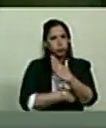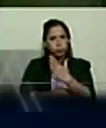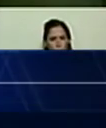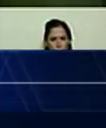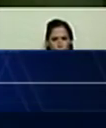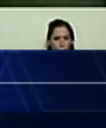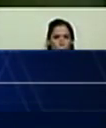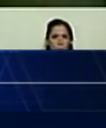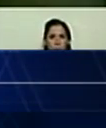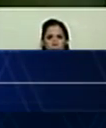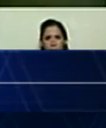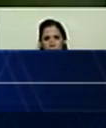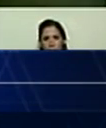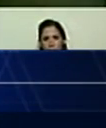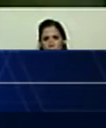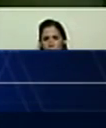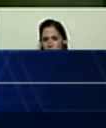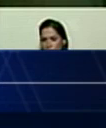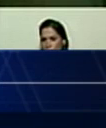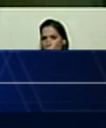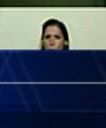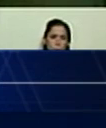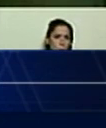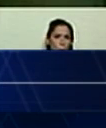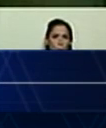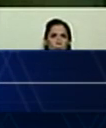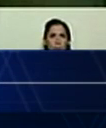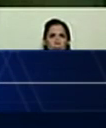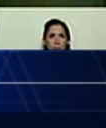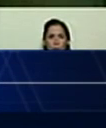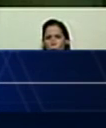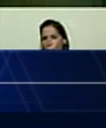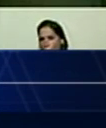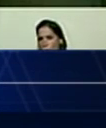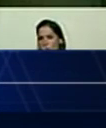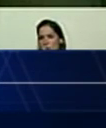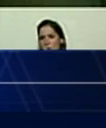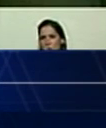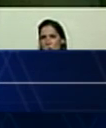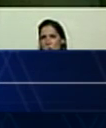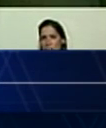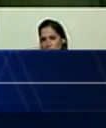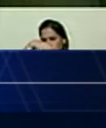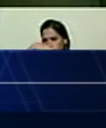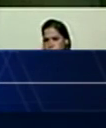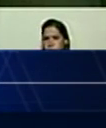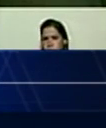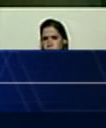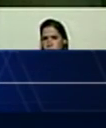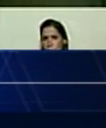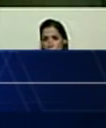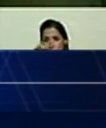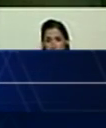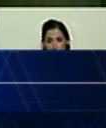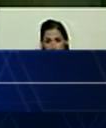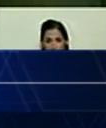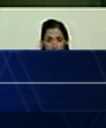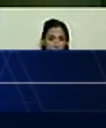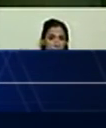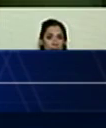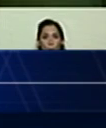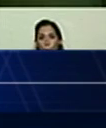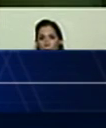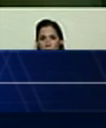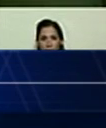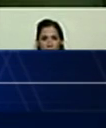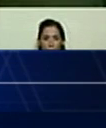indignación y categórico rechazo al nefasto acto de intromisión orquestado el pasado 4 de enero por